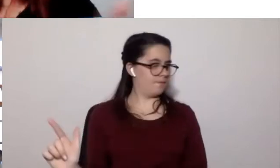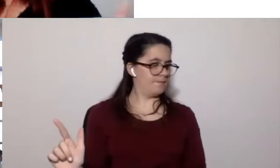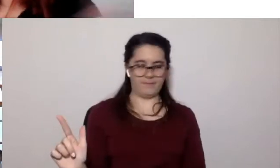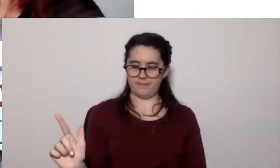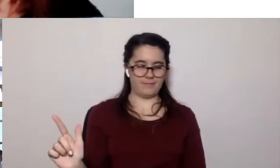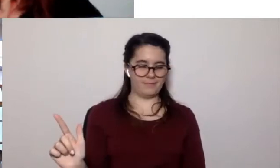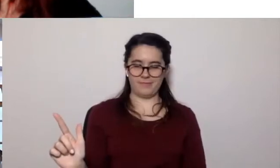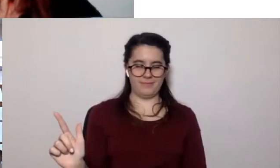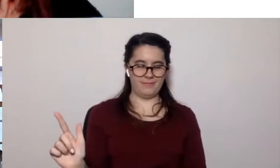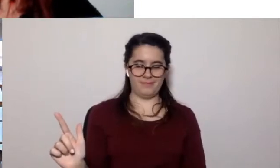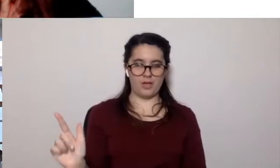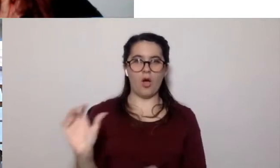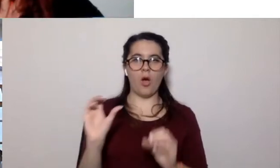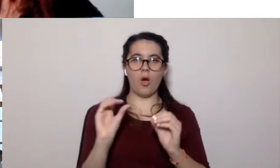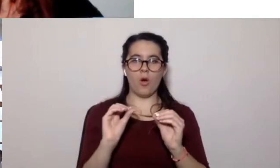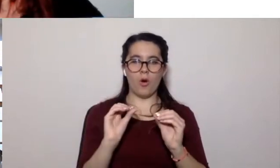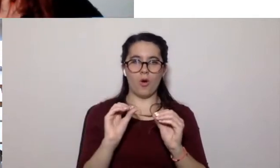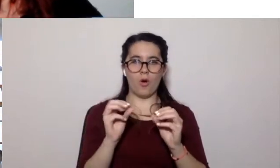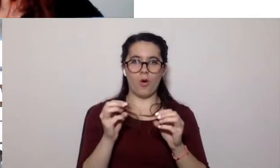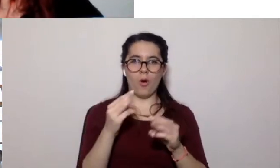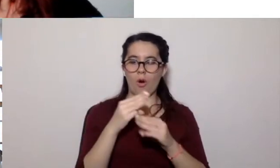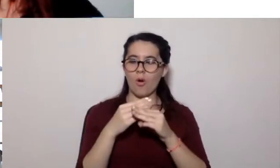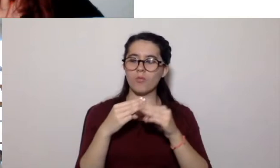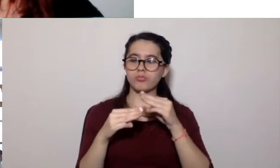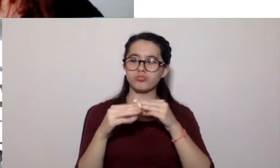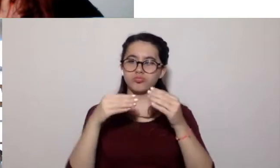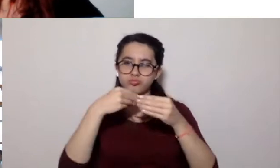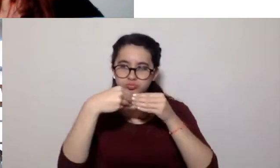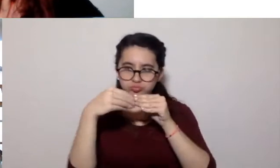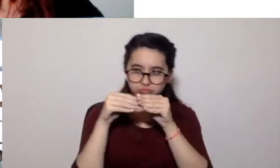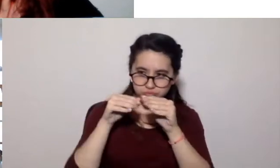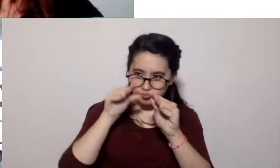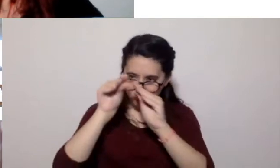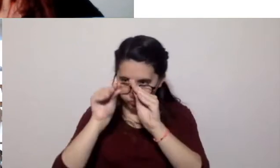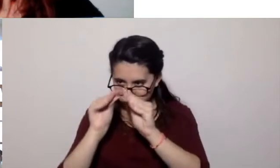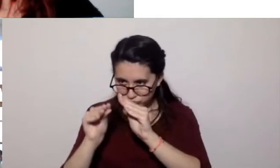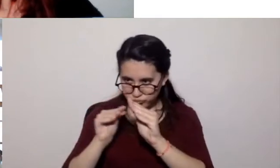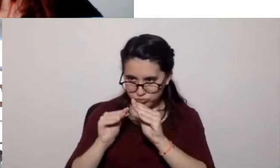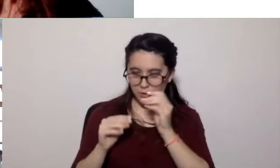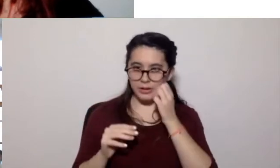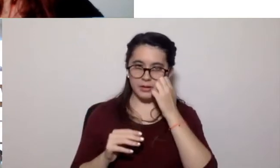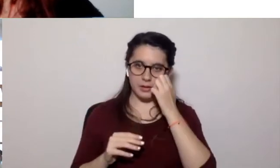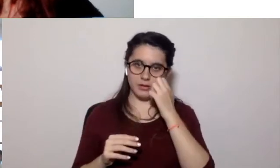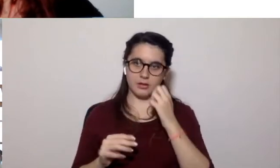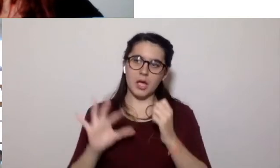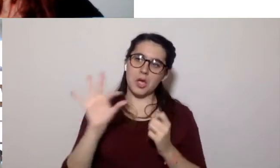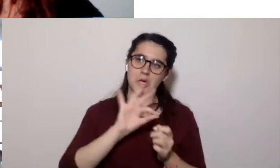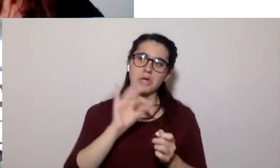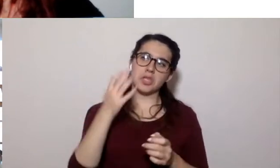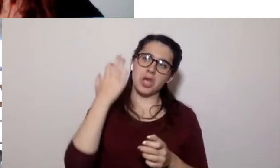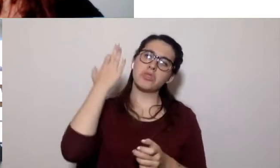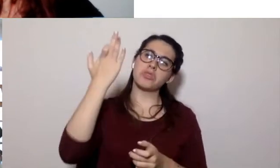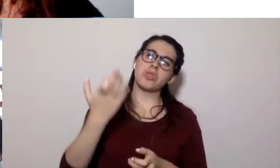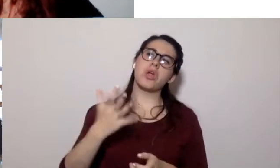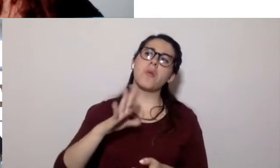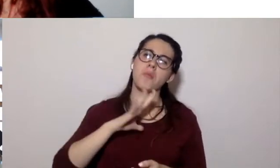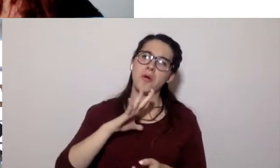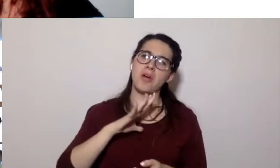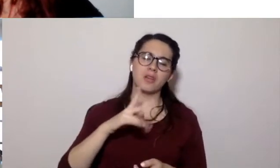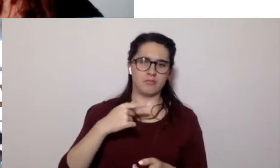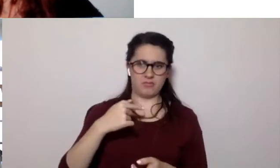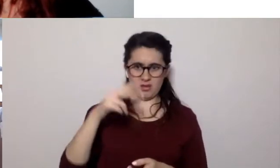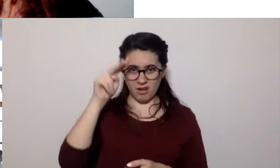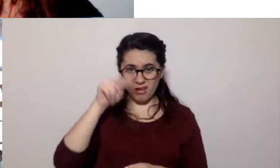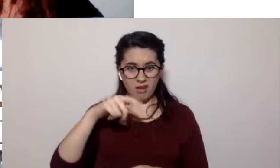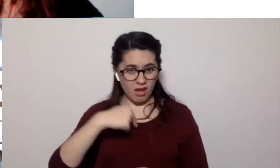O manualidades. Aunque debería de hacerlas porque tengo mucho tiempo, me voy a poner de muy mal humor